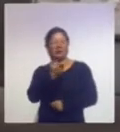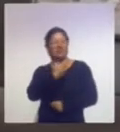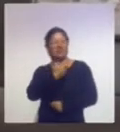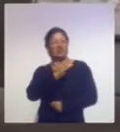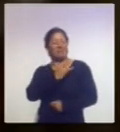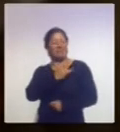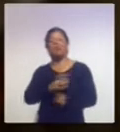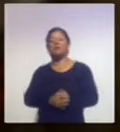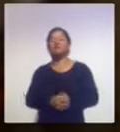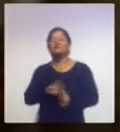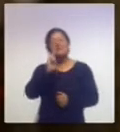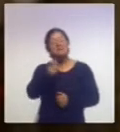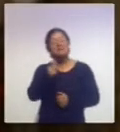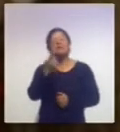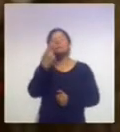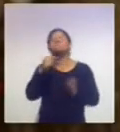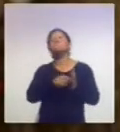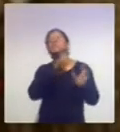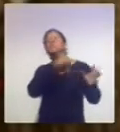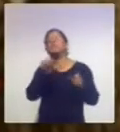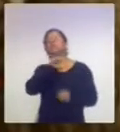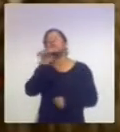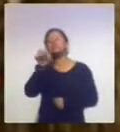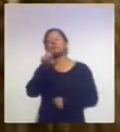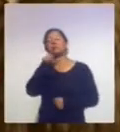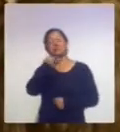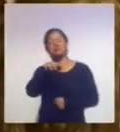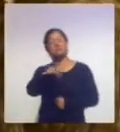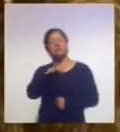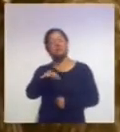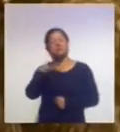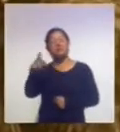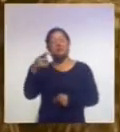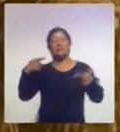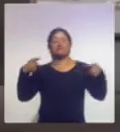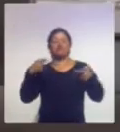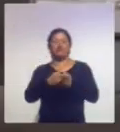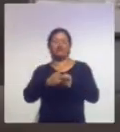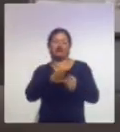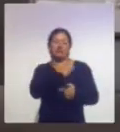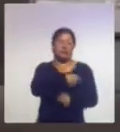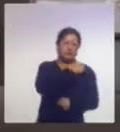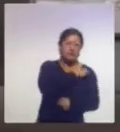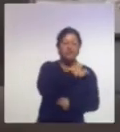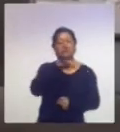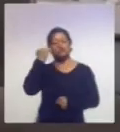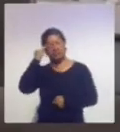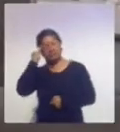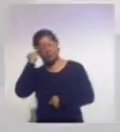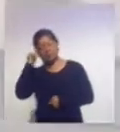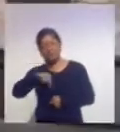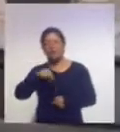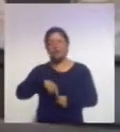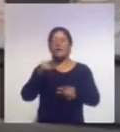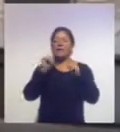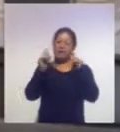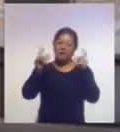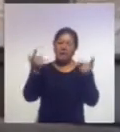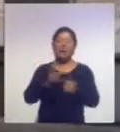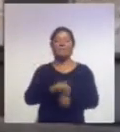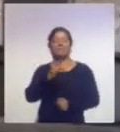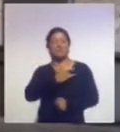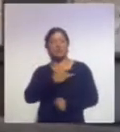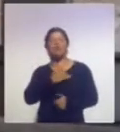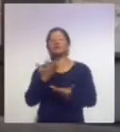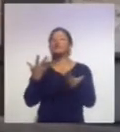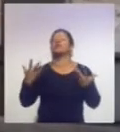en 1519, se concretó el mestizaje entre españoles e indígenas que dio origen al México que conocemos actualmente. Conmemoremos